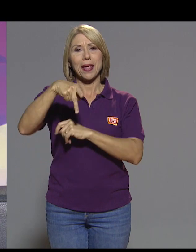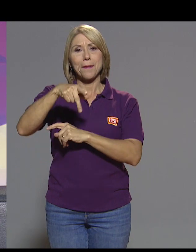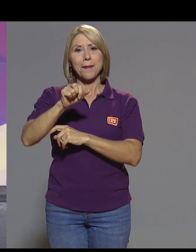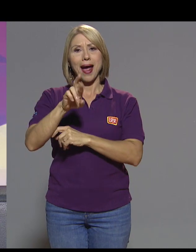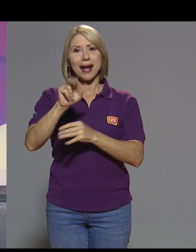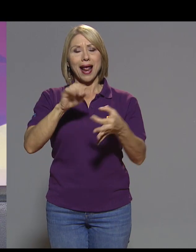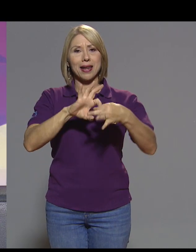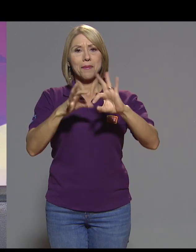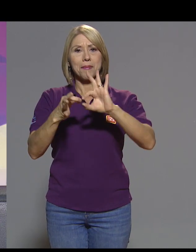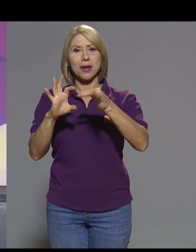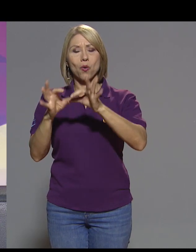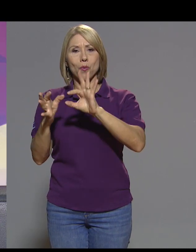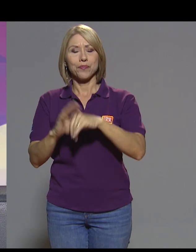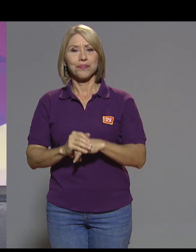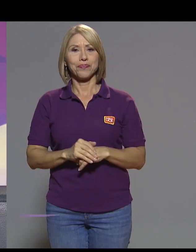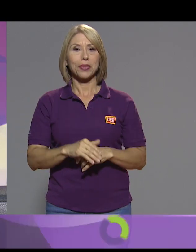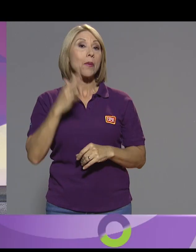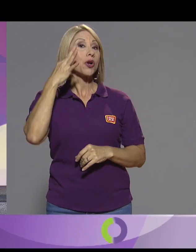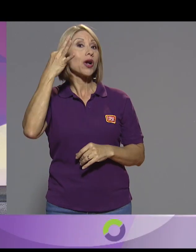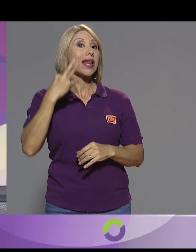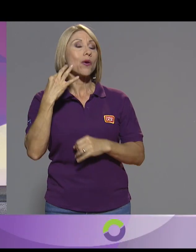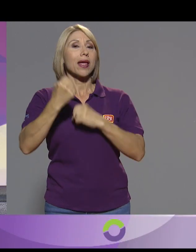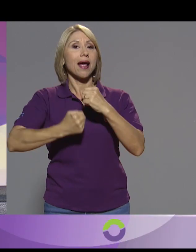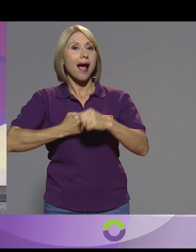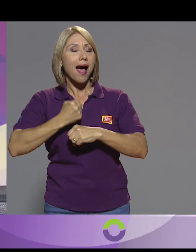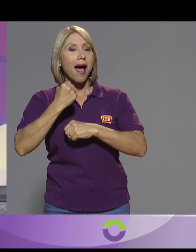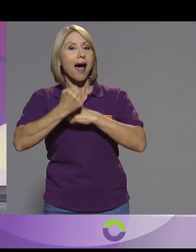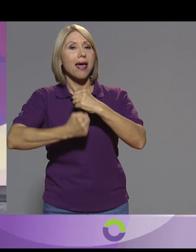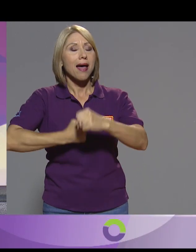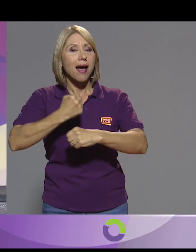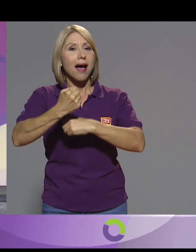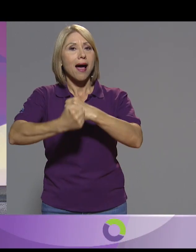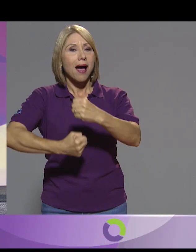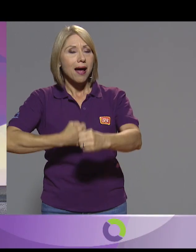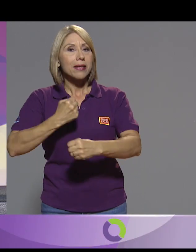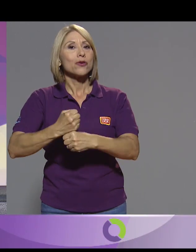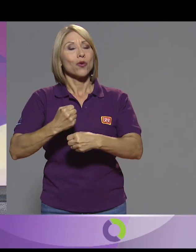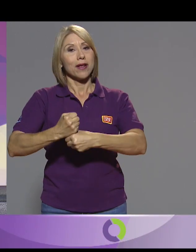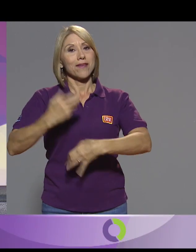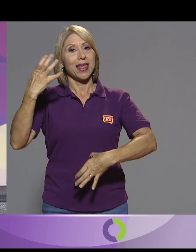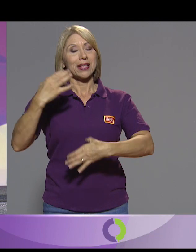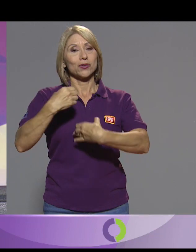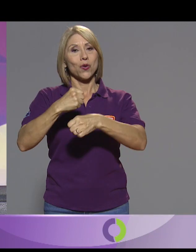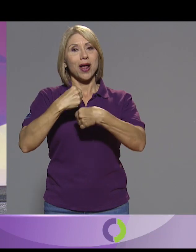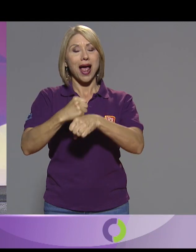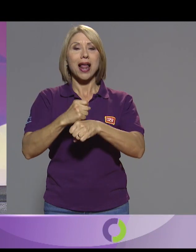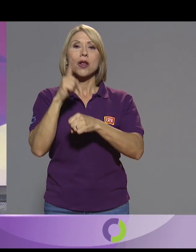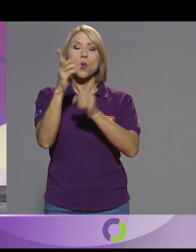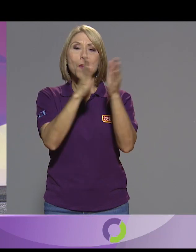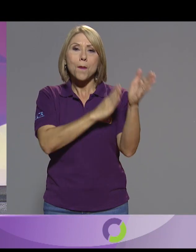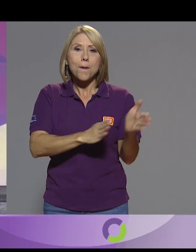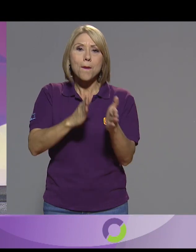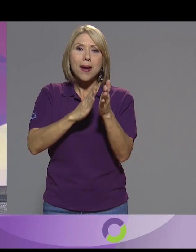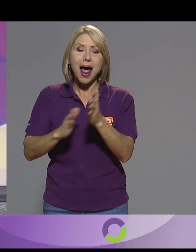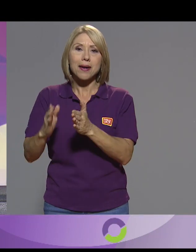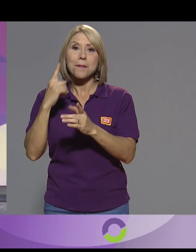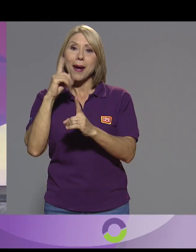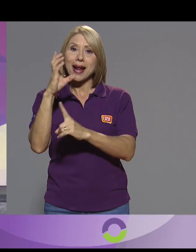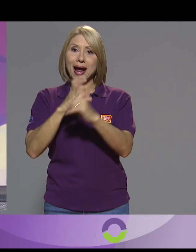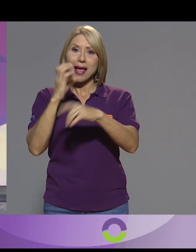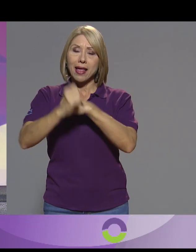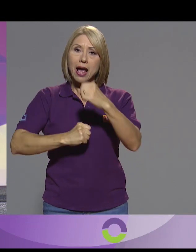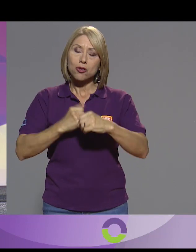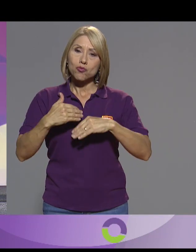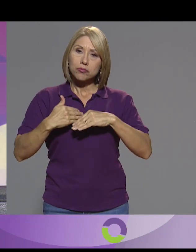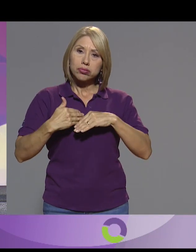sí bueno este creo que cada año se realiza la federación realiza un plan anual verdad que